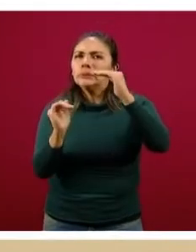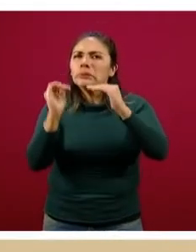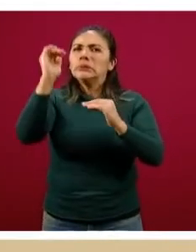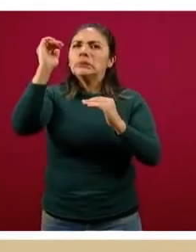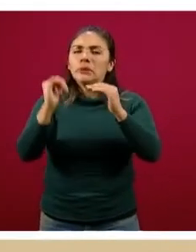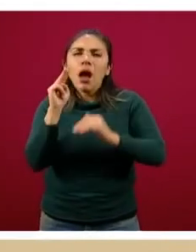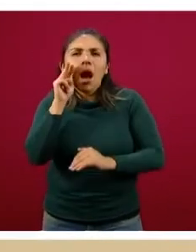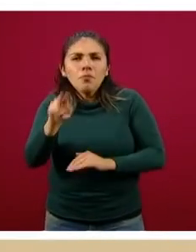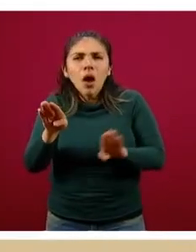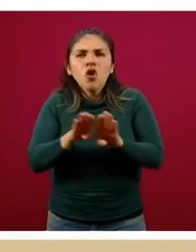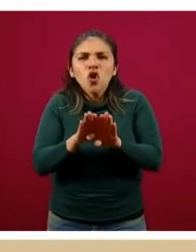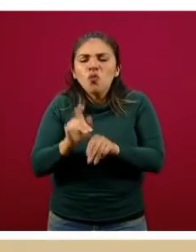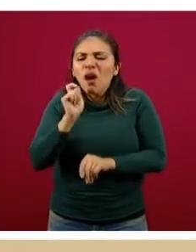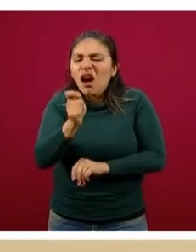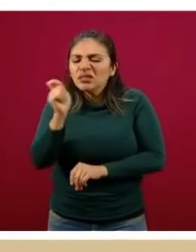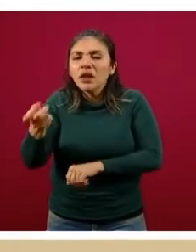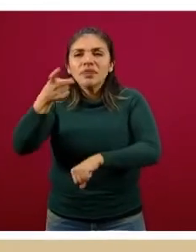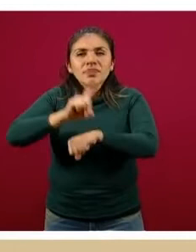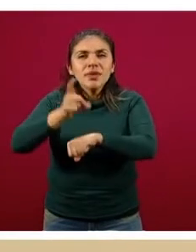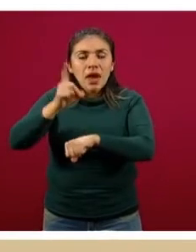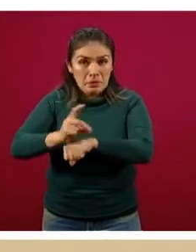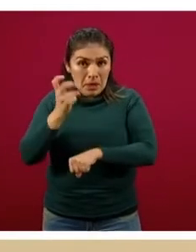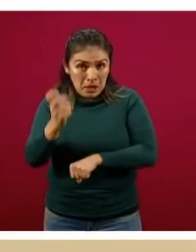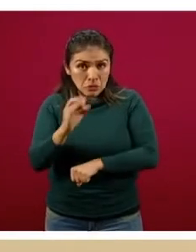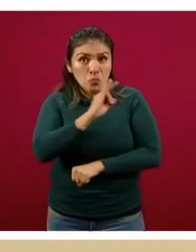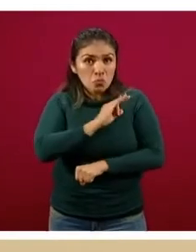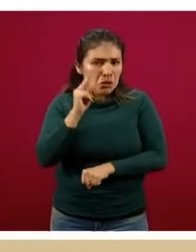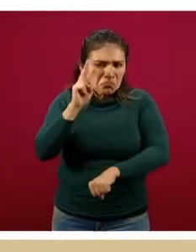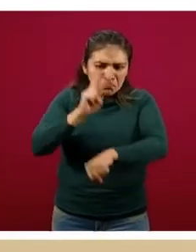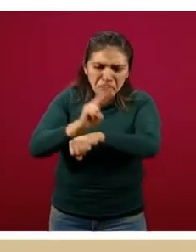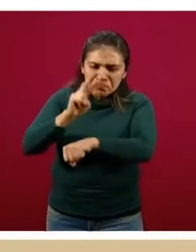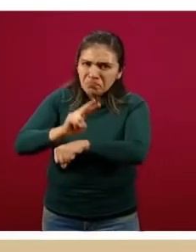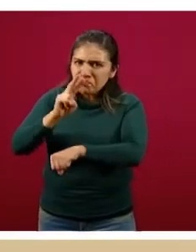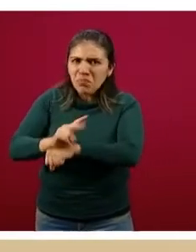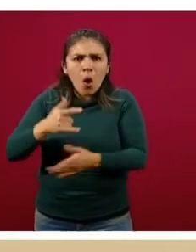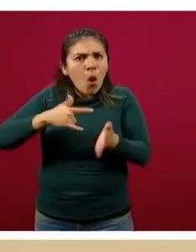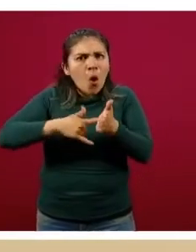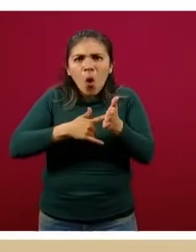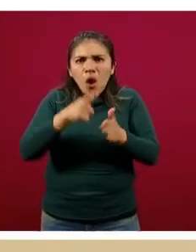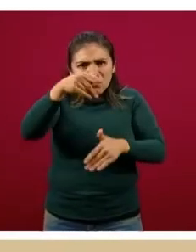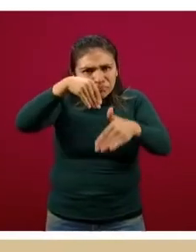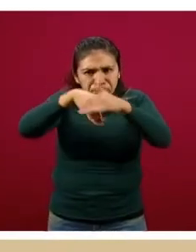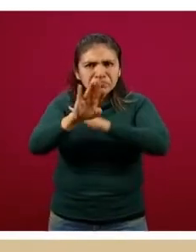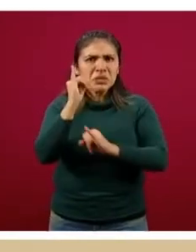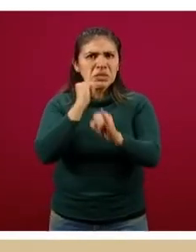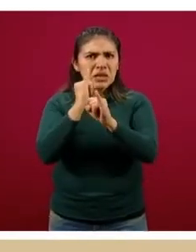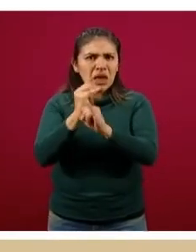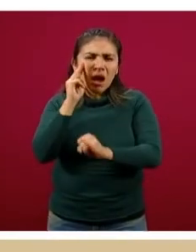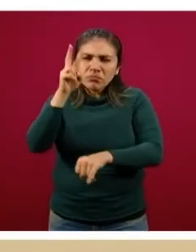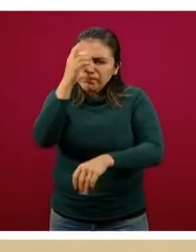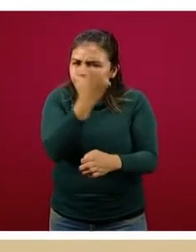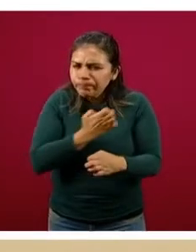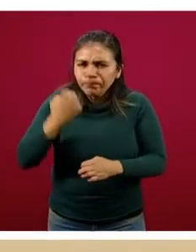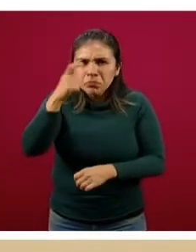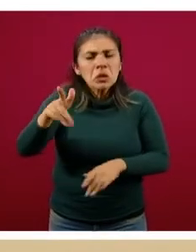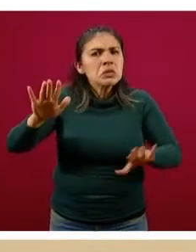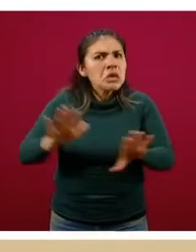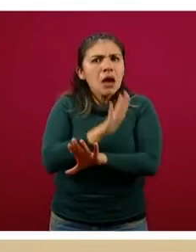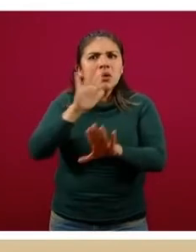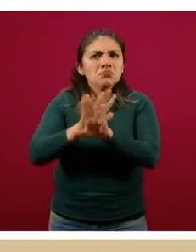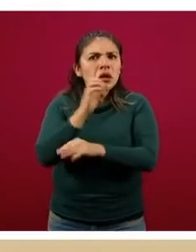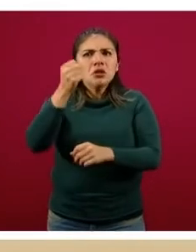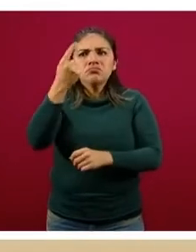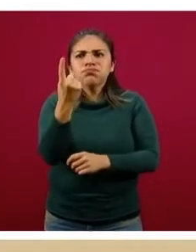comportamiento día con día. Este monitoreo se puede hacer en tiempo real, es decir, cada vez que uno entra a la plataforma, esta está actualizándose